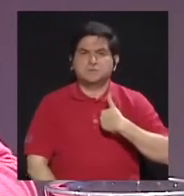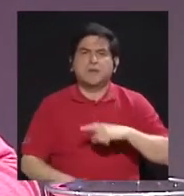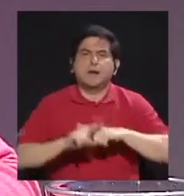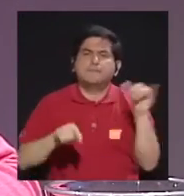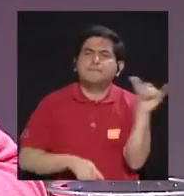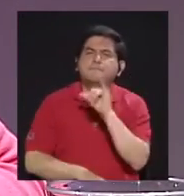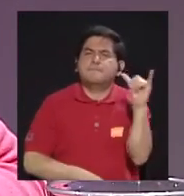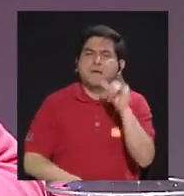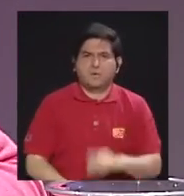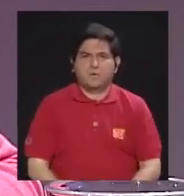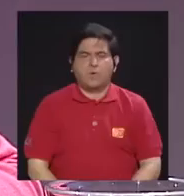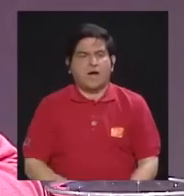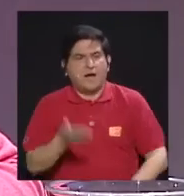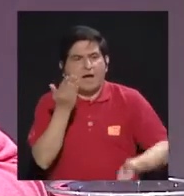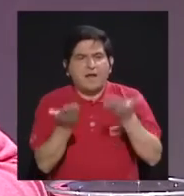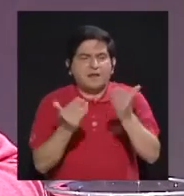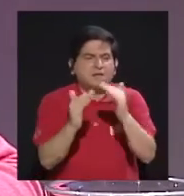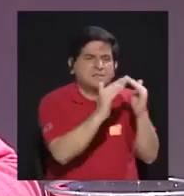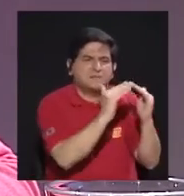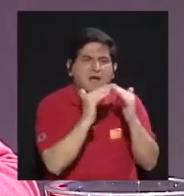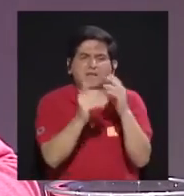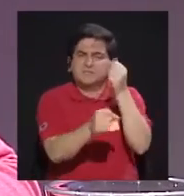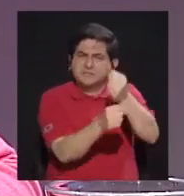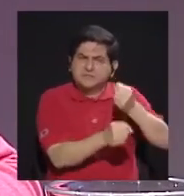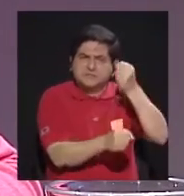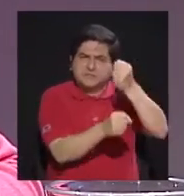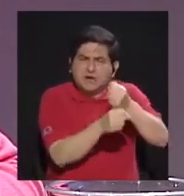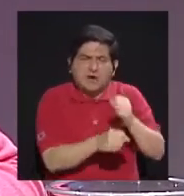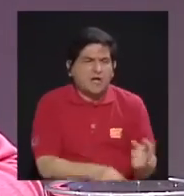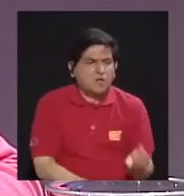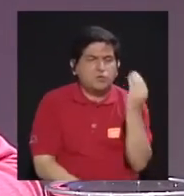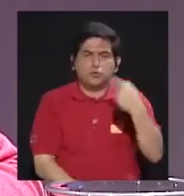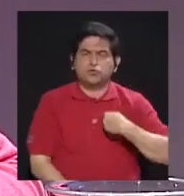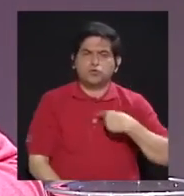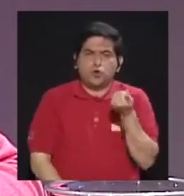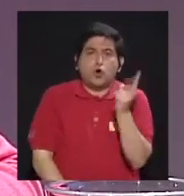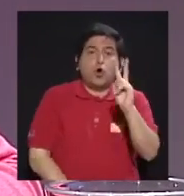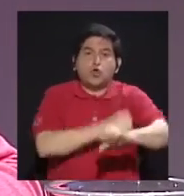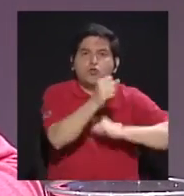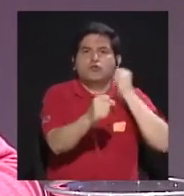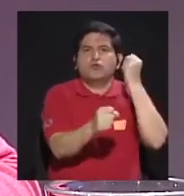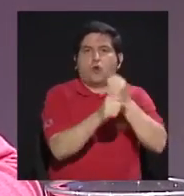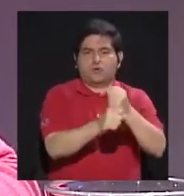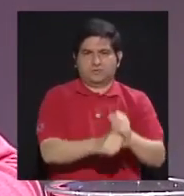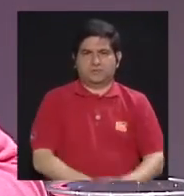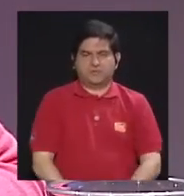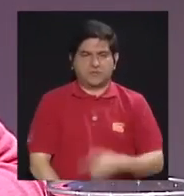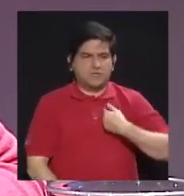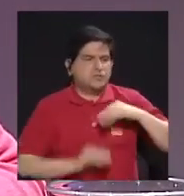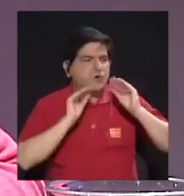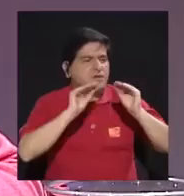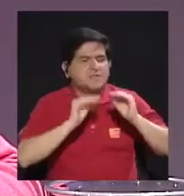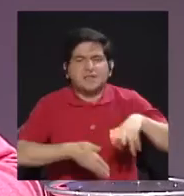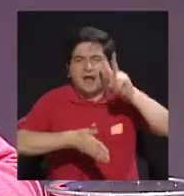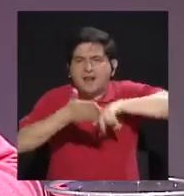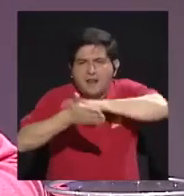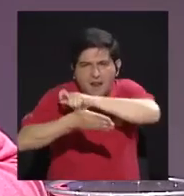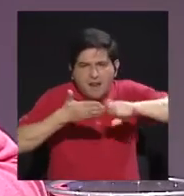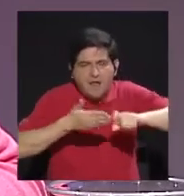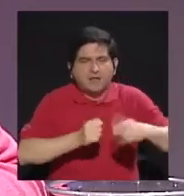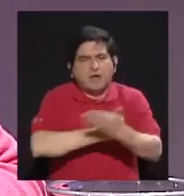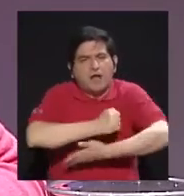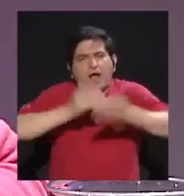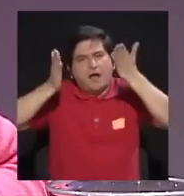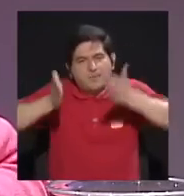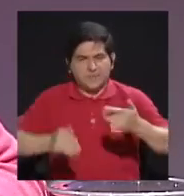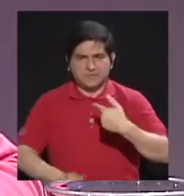al mismo tiempo estábamos en las comunidades trabajando como joven. Yo a los 12 años fui a enseñar a leer y a escribir a